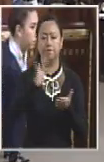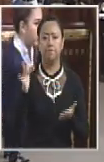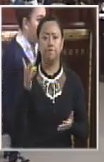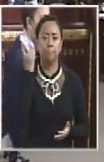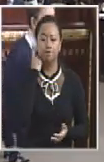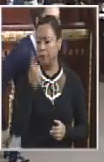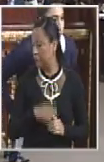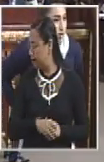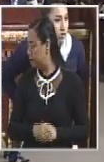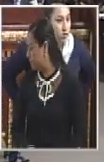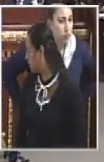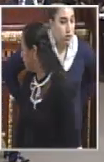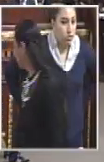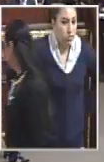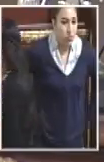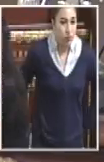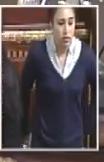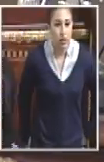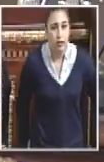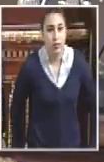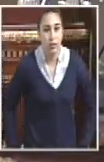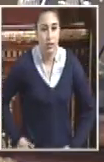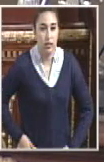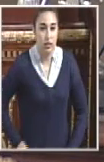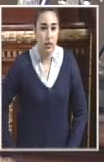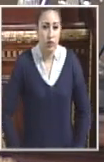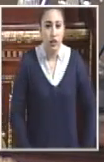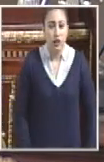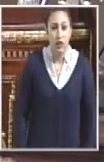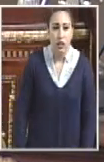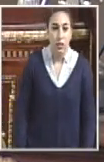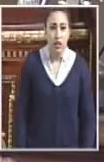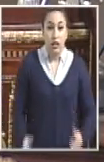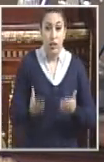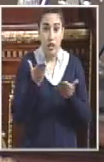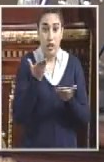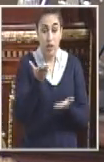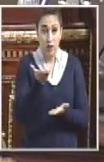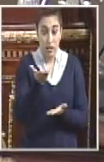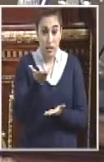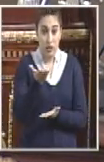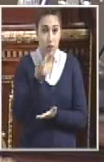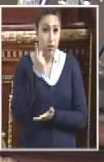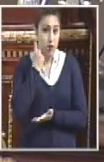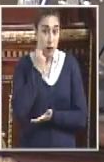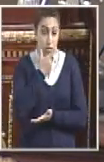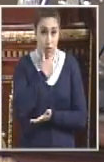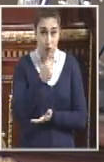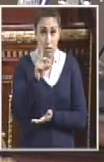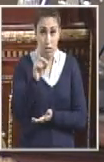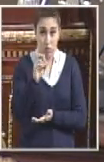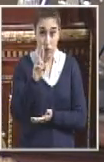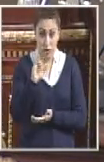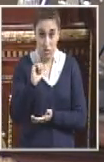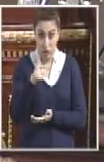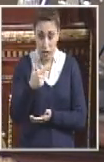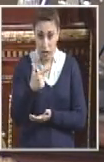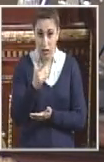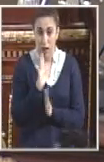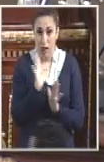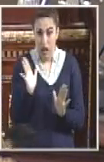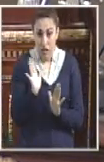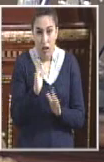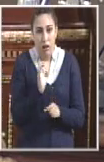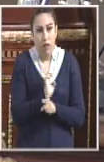diputado. Diputado Gaviño, se le obsequió al diputado Dorin su solicitud y el Pleno